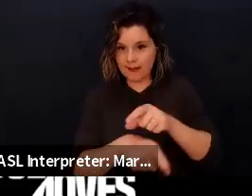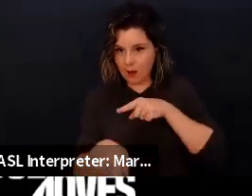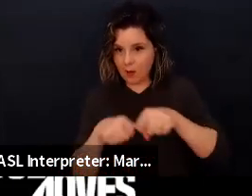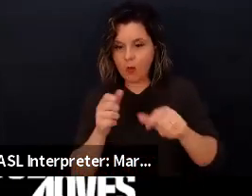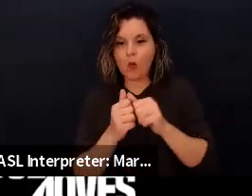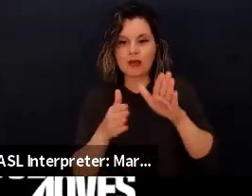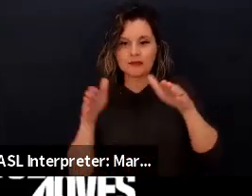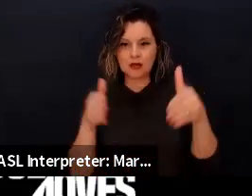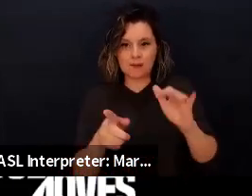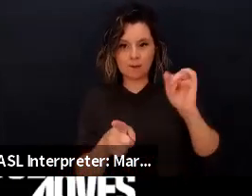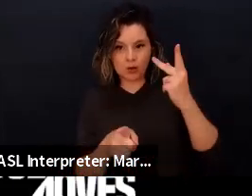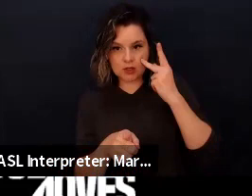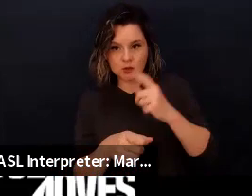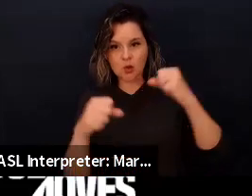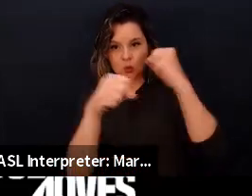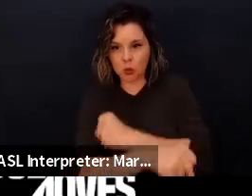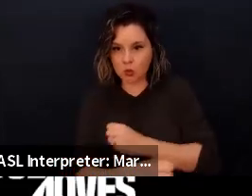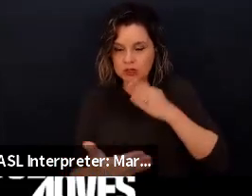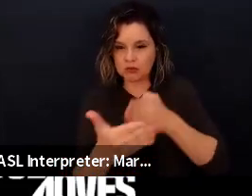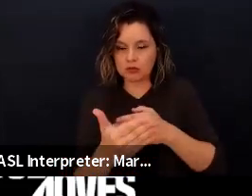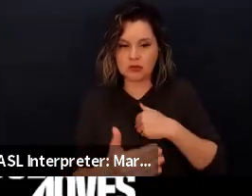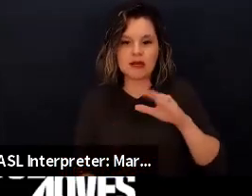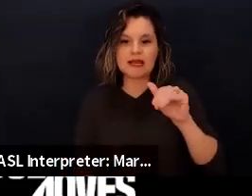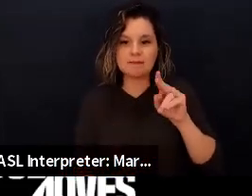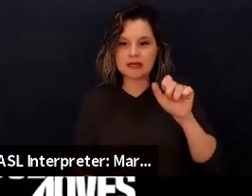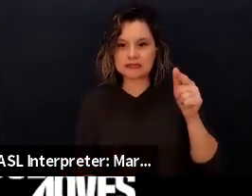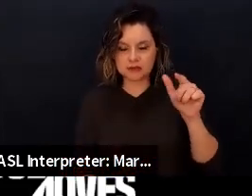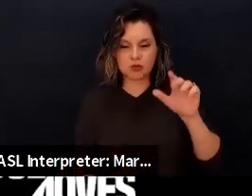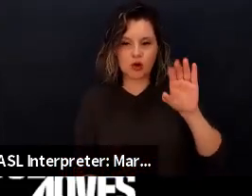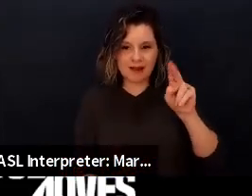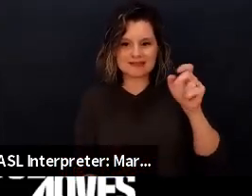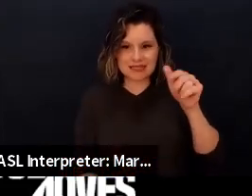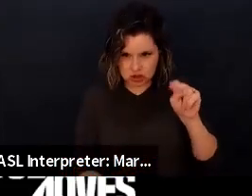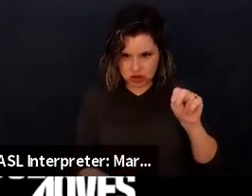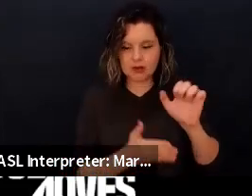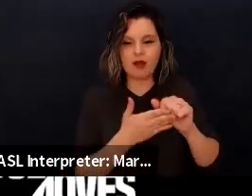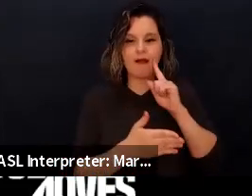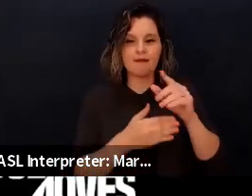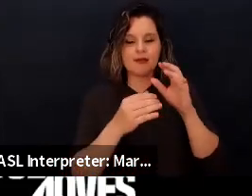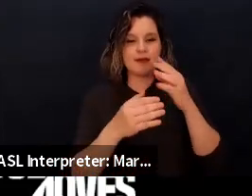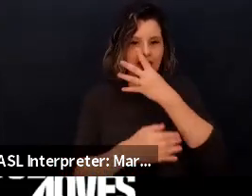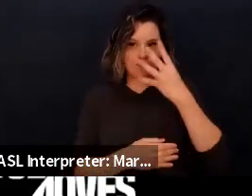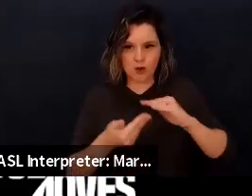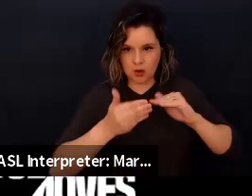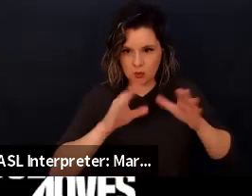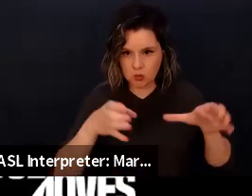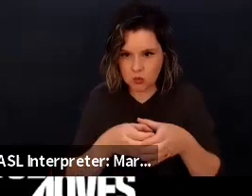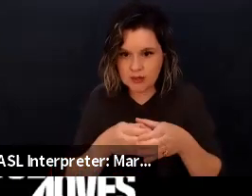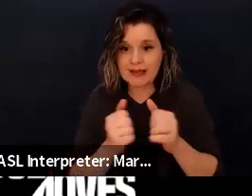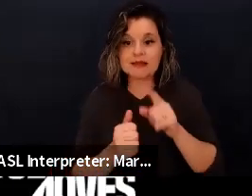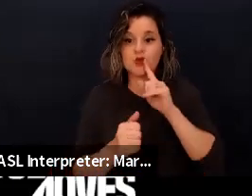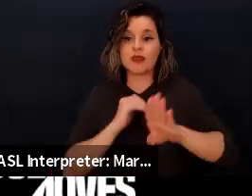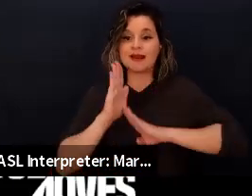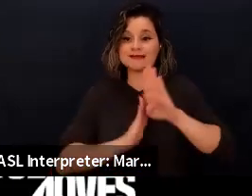en políticas de lucha contra la criminalización de las comunidades inmigrantes. Esto incluye el